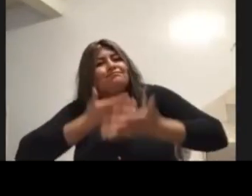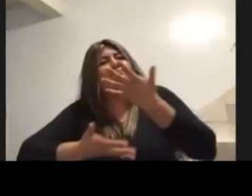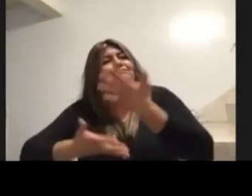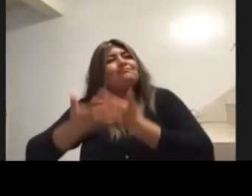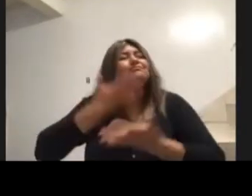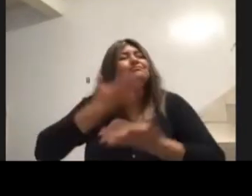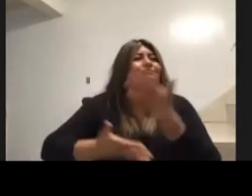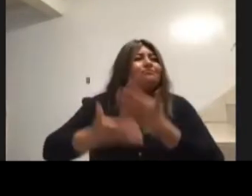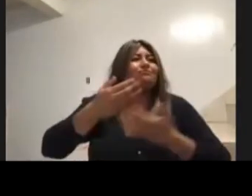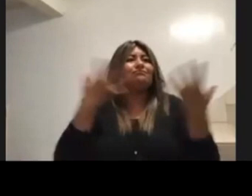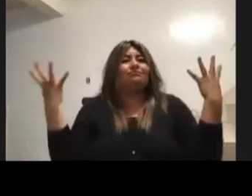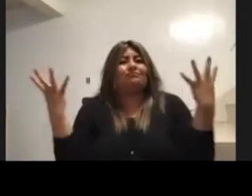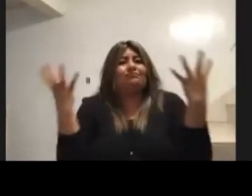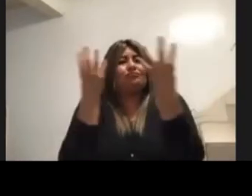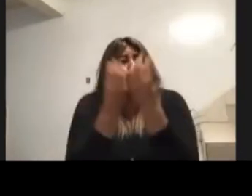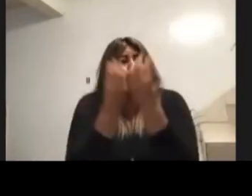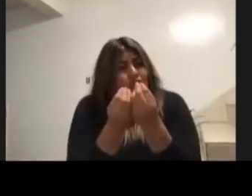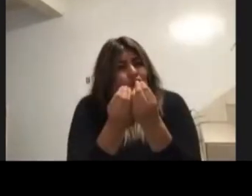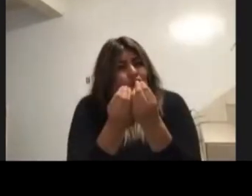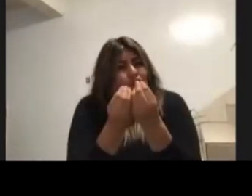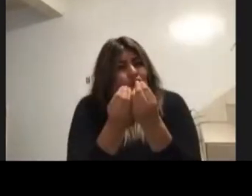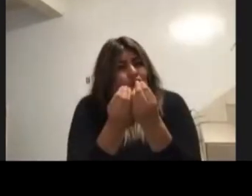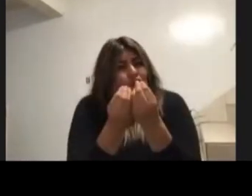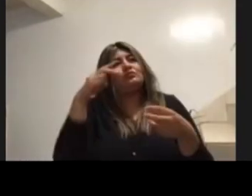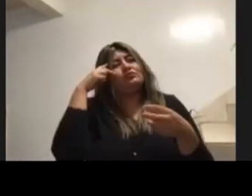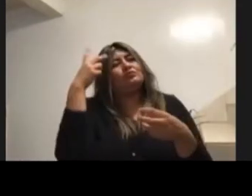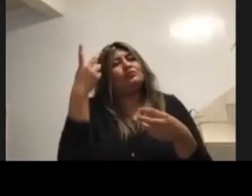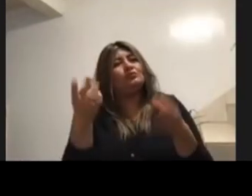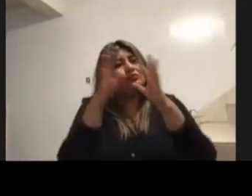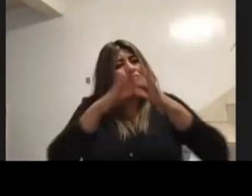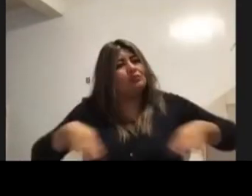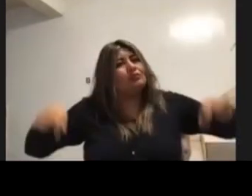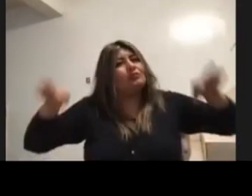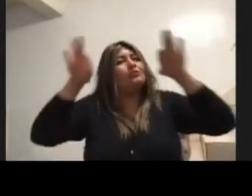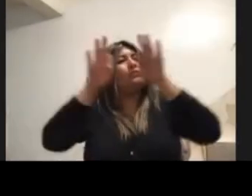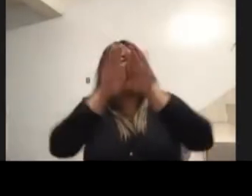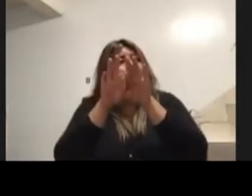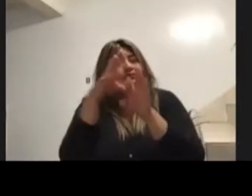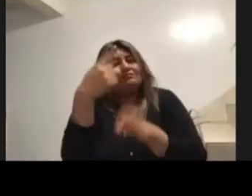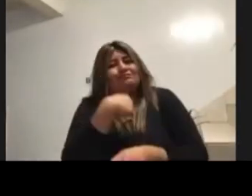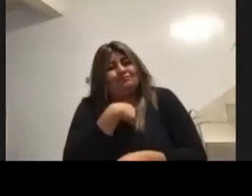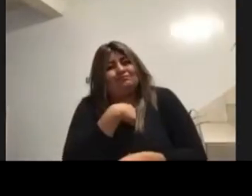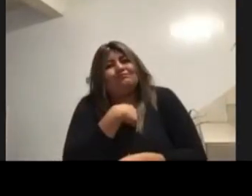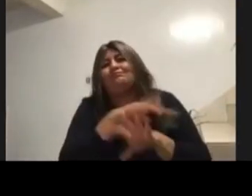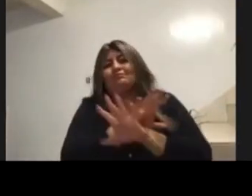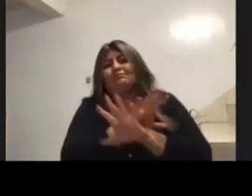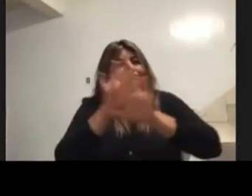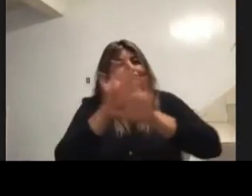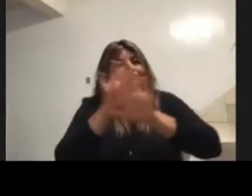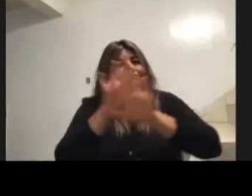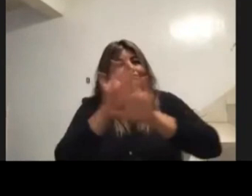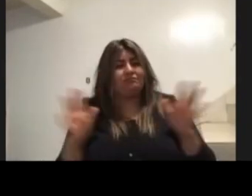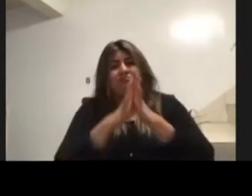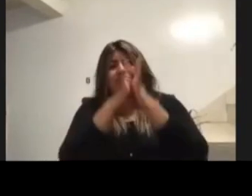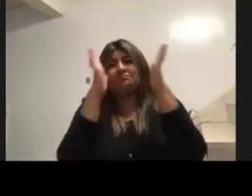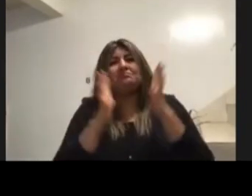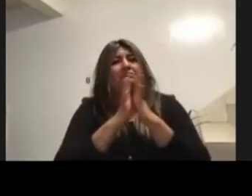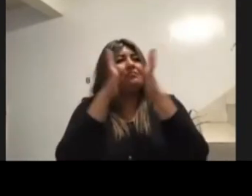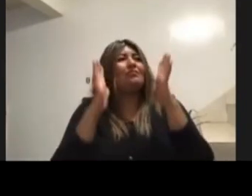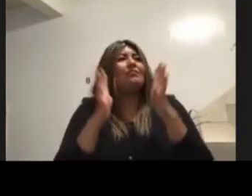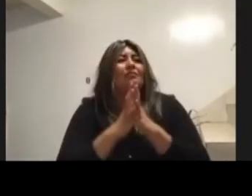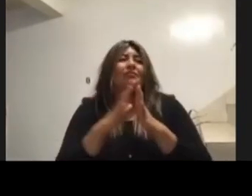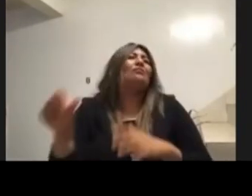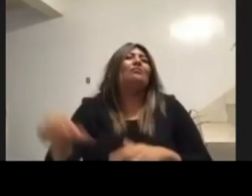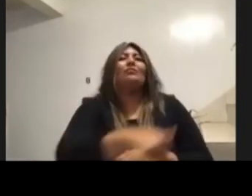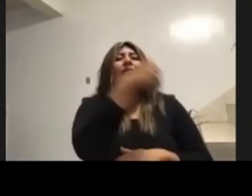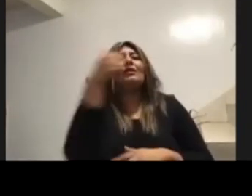que desde ahí yo dejaría como mi participación para dar pie a otras preguntas, porque creo